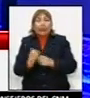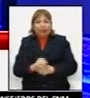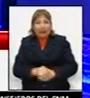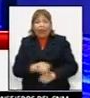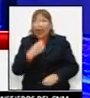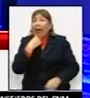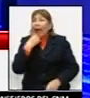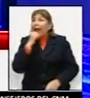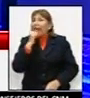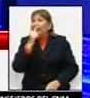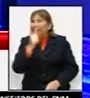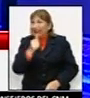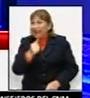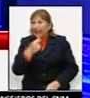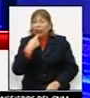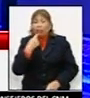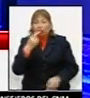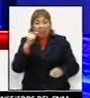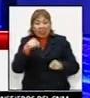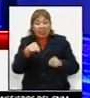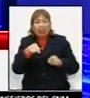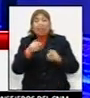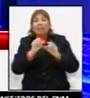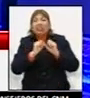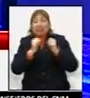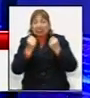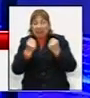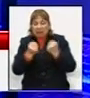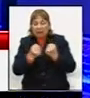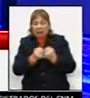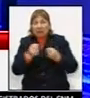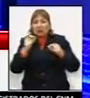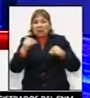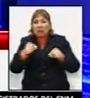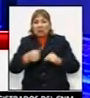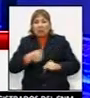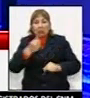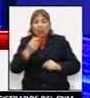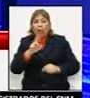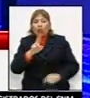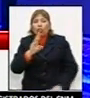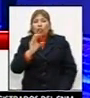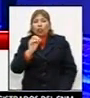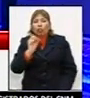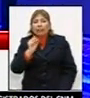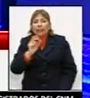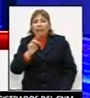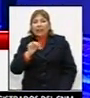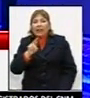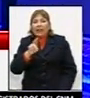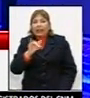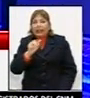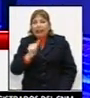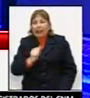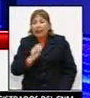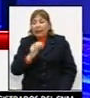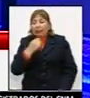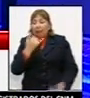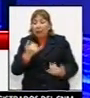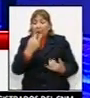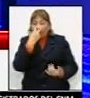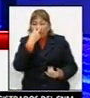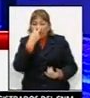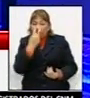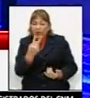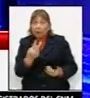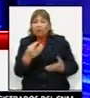lo manifestó al inicio de esta sesión la titular de este grupo dictaminado, Rosa María Bartra. Como bien lo acabamos de ver,